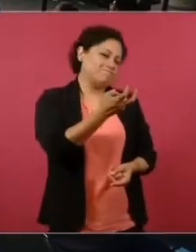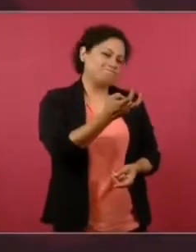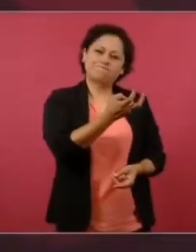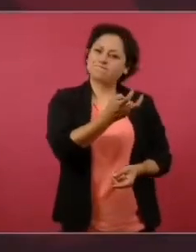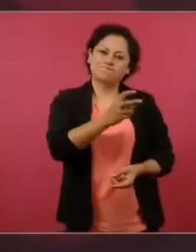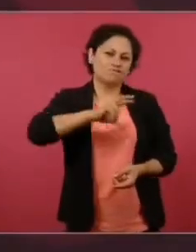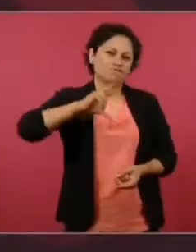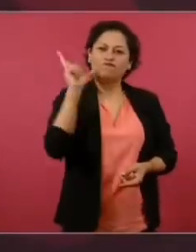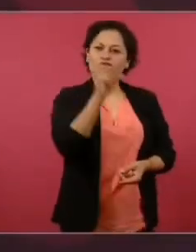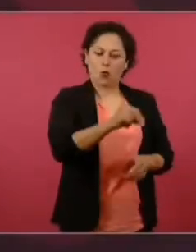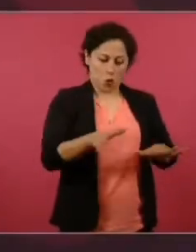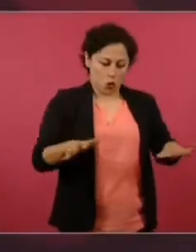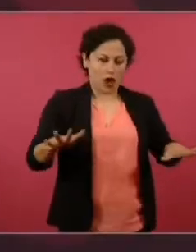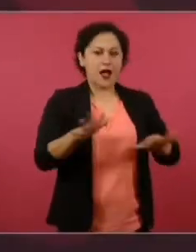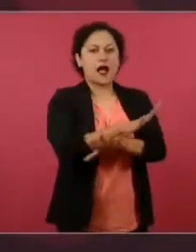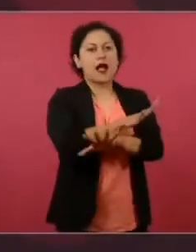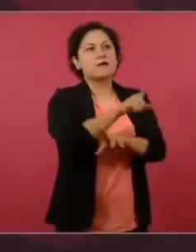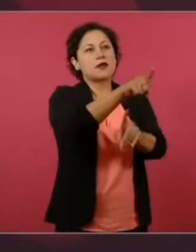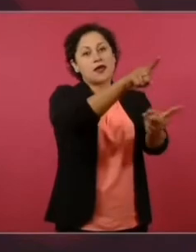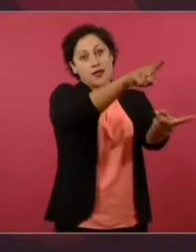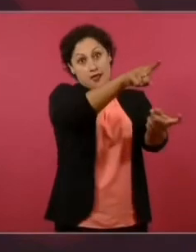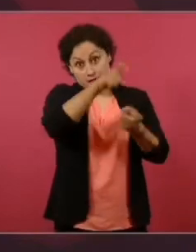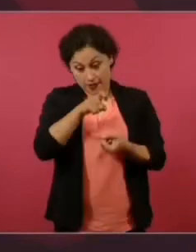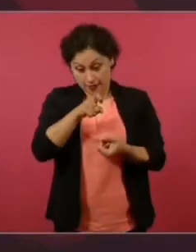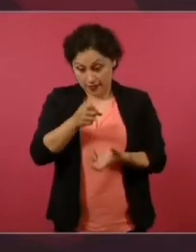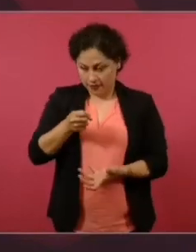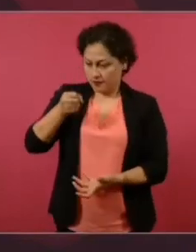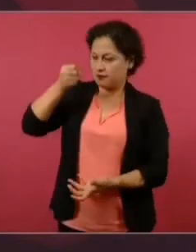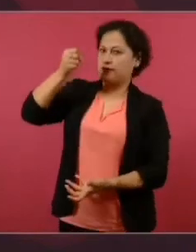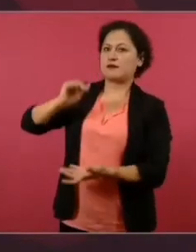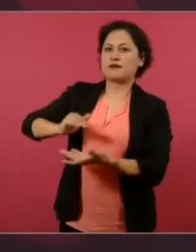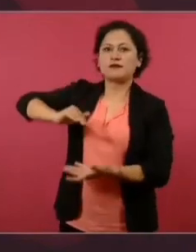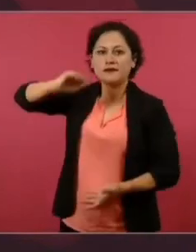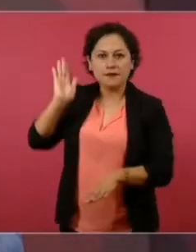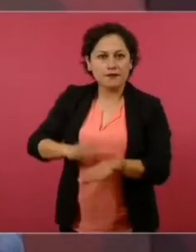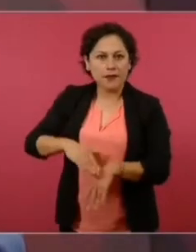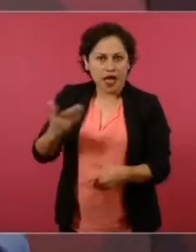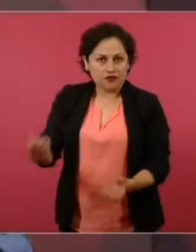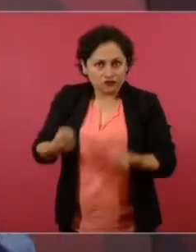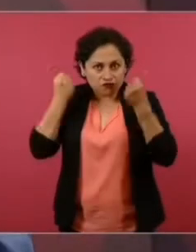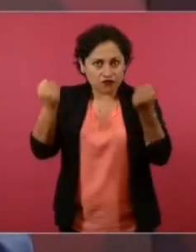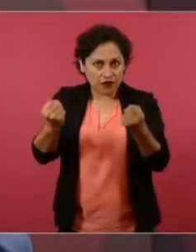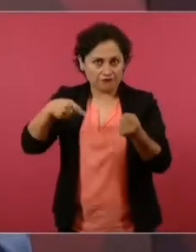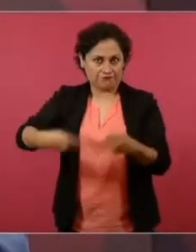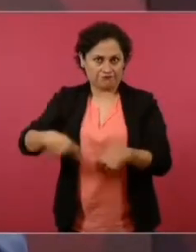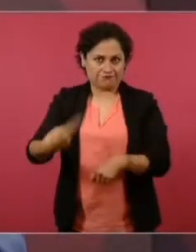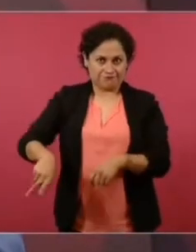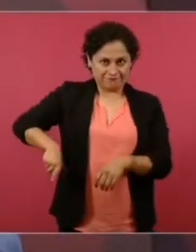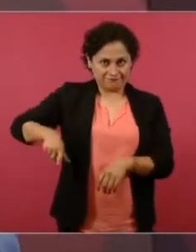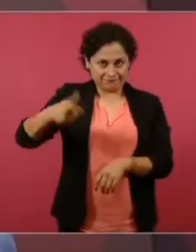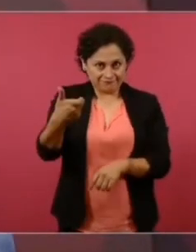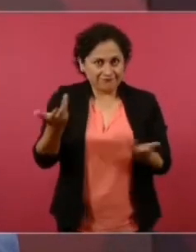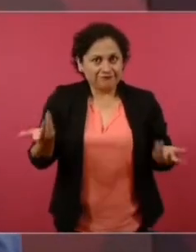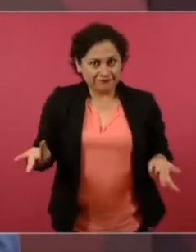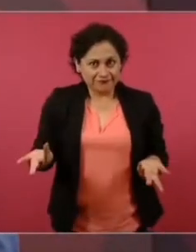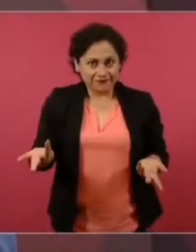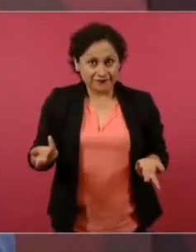se fortalecen las finanzas públicas. Entonces, esa reforma constitucional nos ayudó